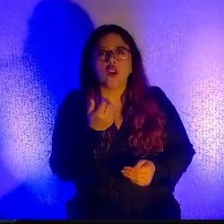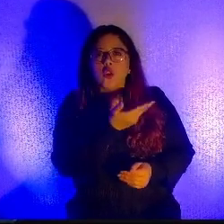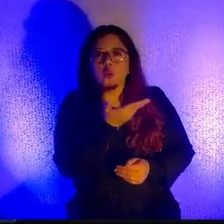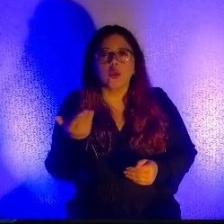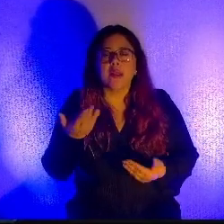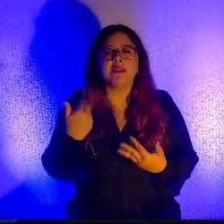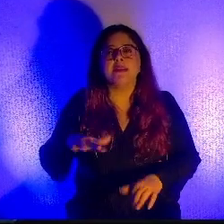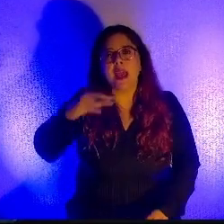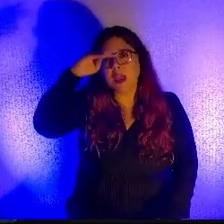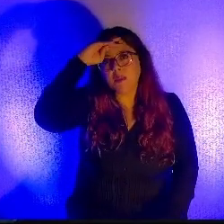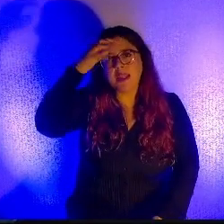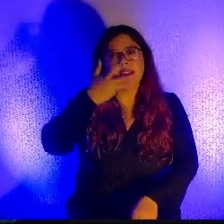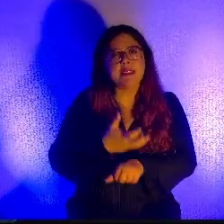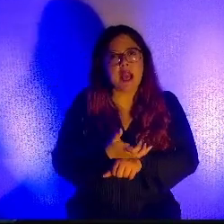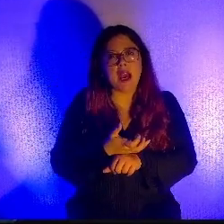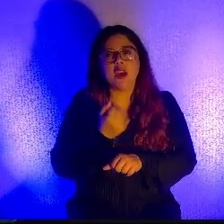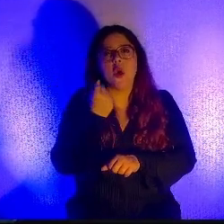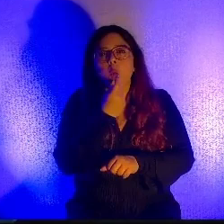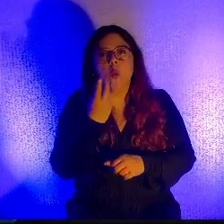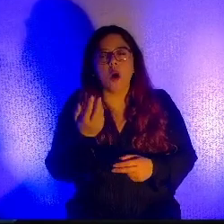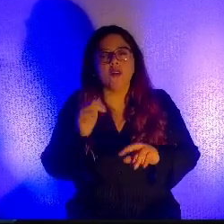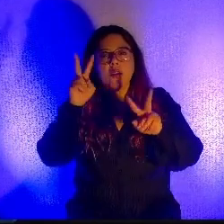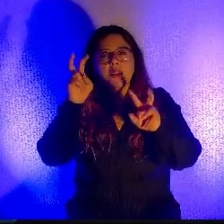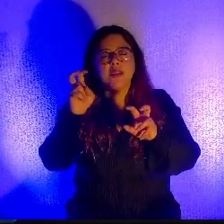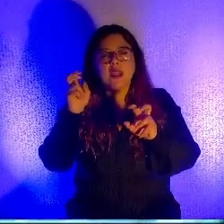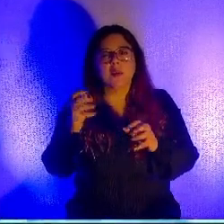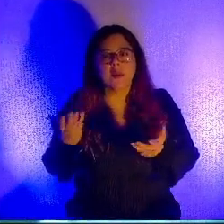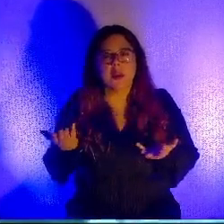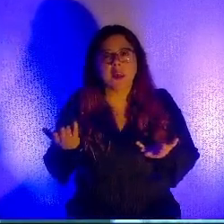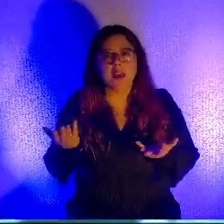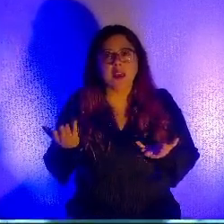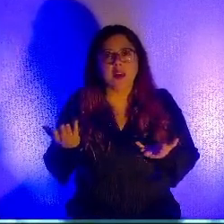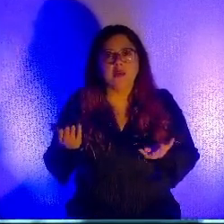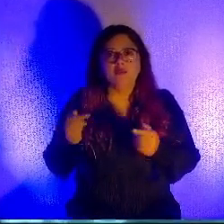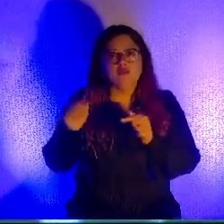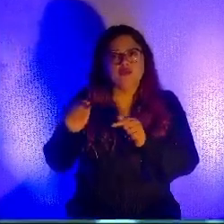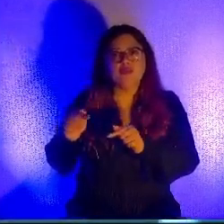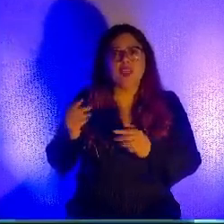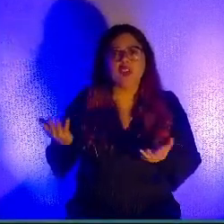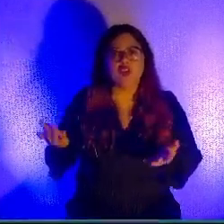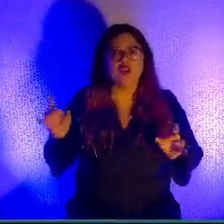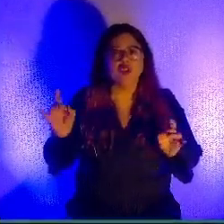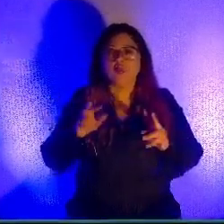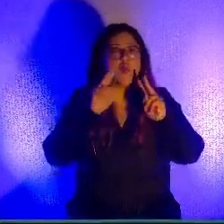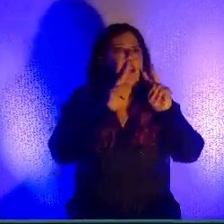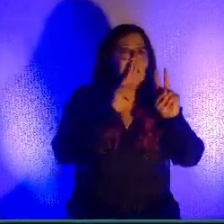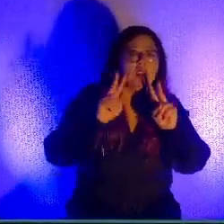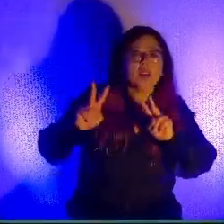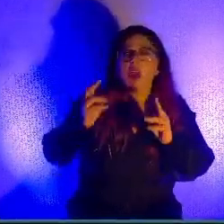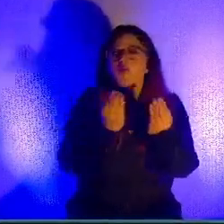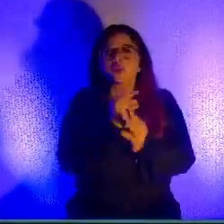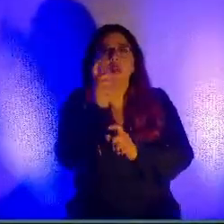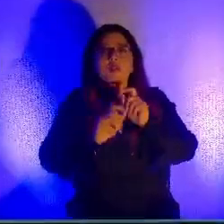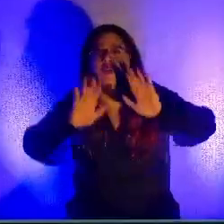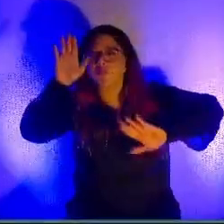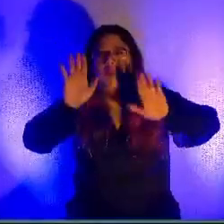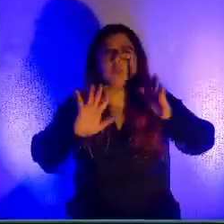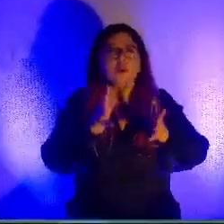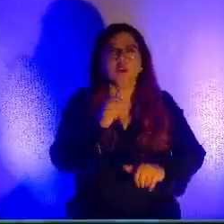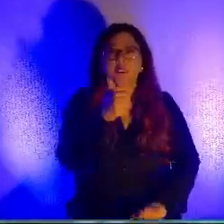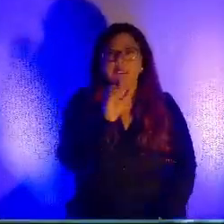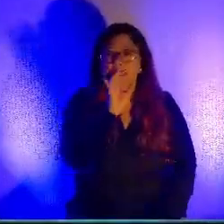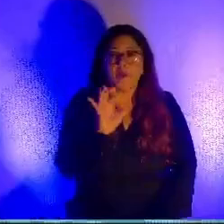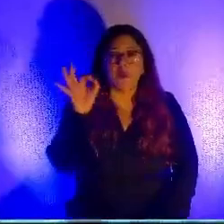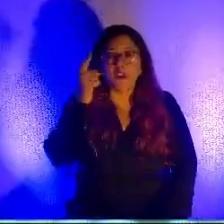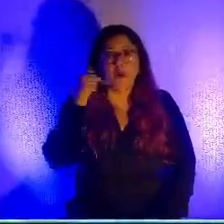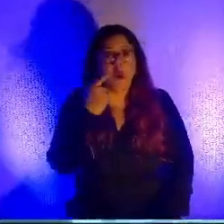están experimentando Cuántos ya experimentaron personalmente ya generativa de alguna forma solo para que yo vea bastante gente creo que 60 por